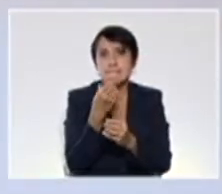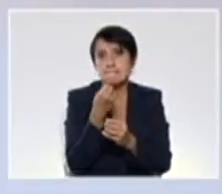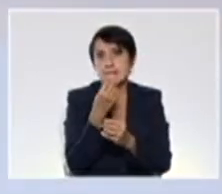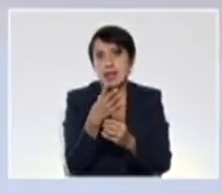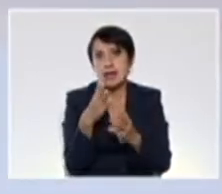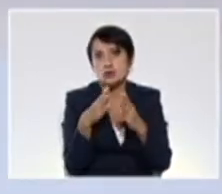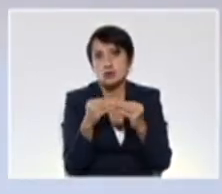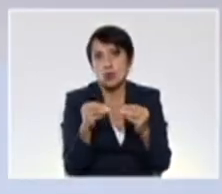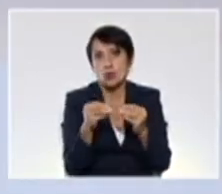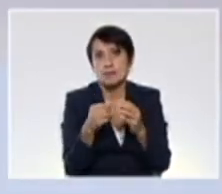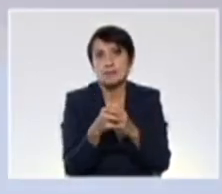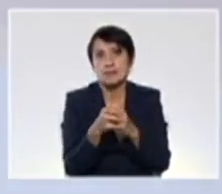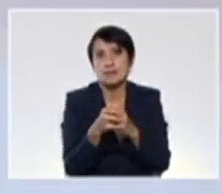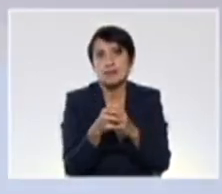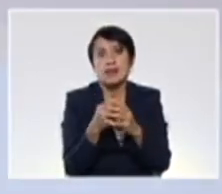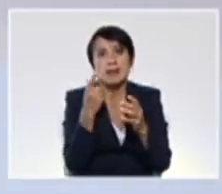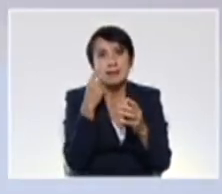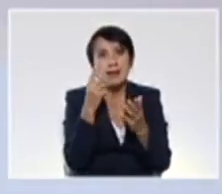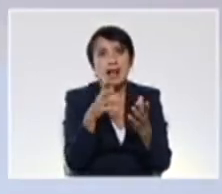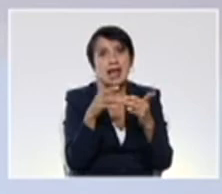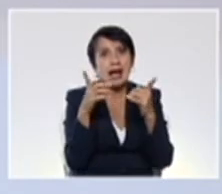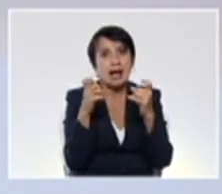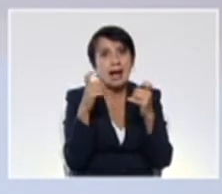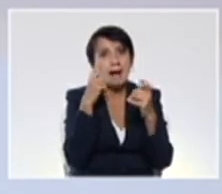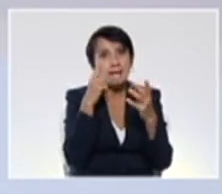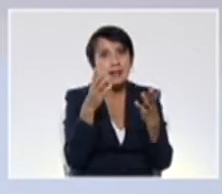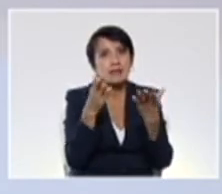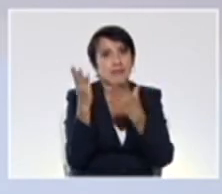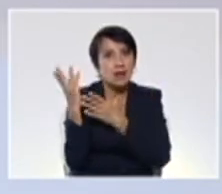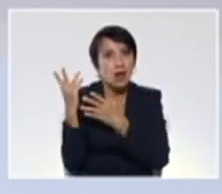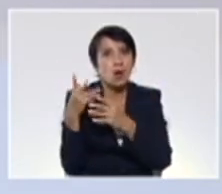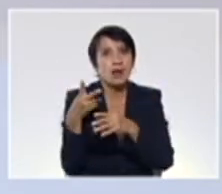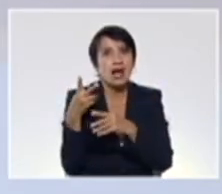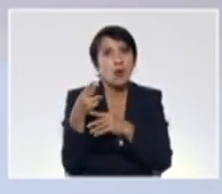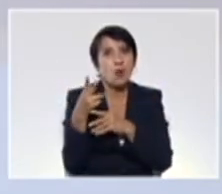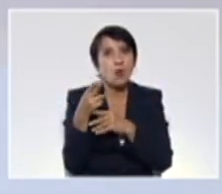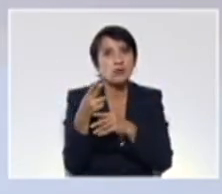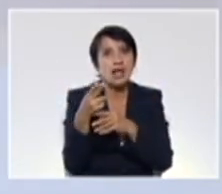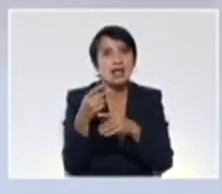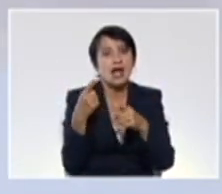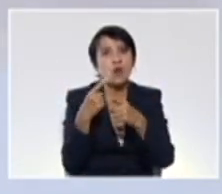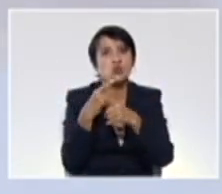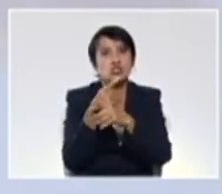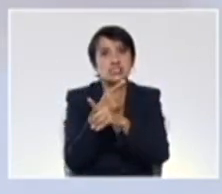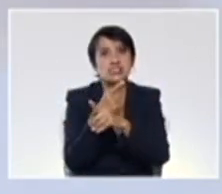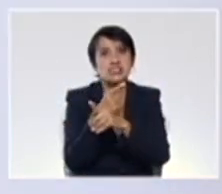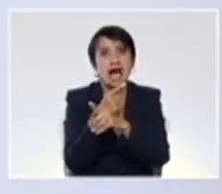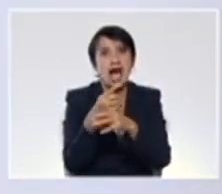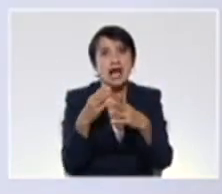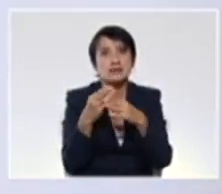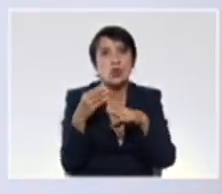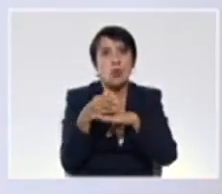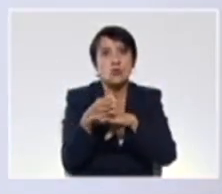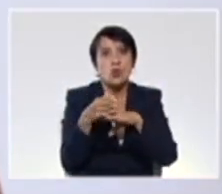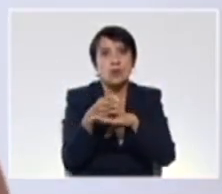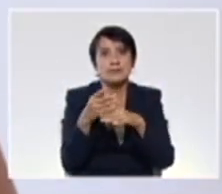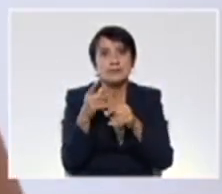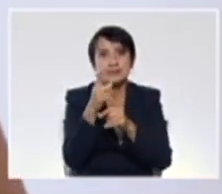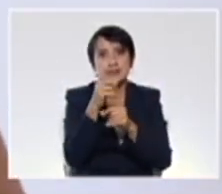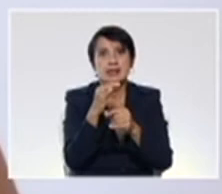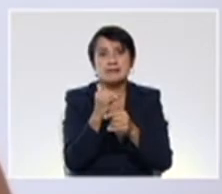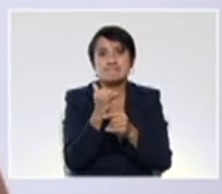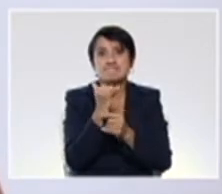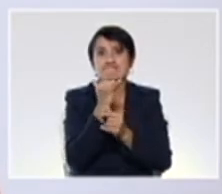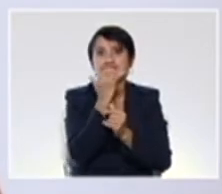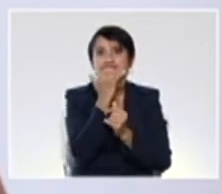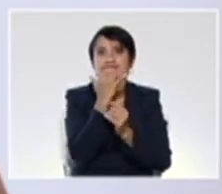a verlo aquí en toma, acércalo allí, por favor. Fíjense, yo lo quise hacer intencionalmente para que ustedes lo vean. Nosotros a veces cometemos este error. Oye,